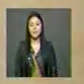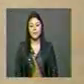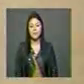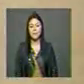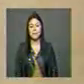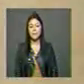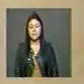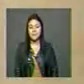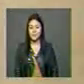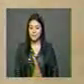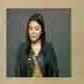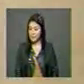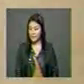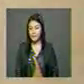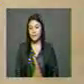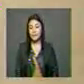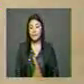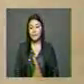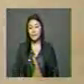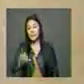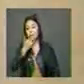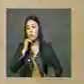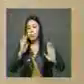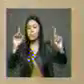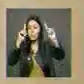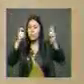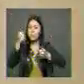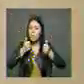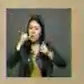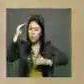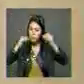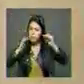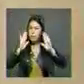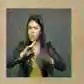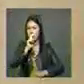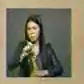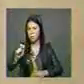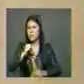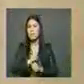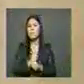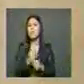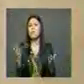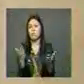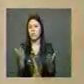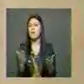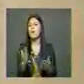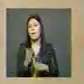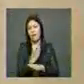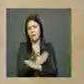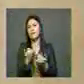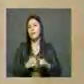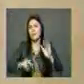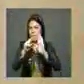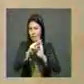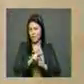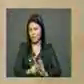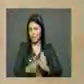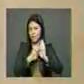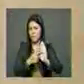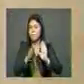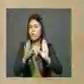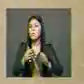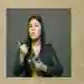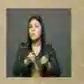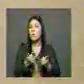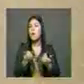Otra razón que determina la competencia de la Corte para pronunciarse se encuentra precisamente en la subregla de